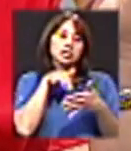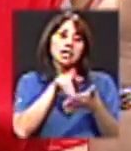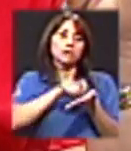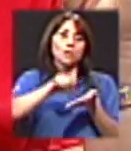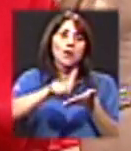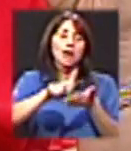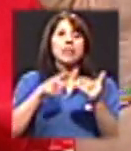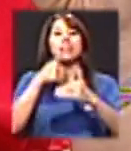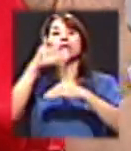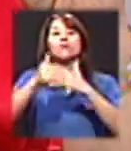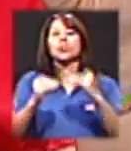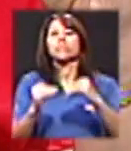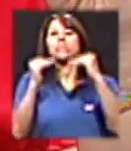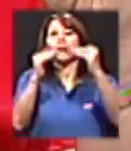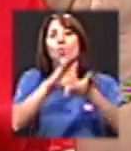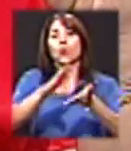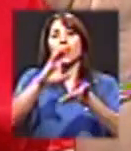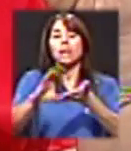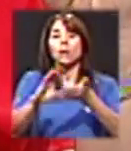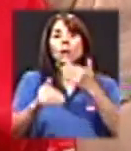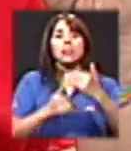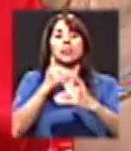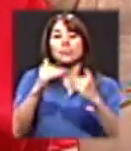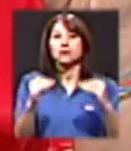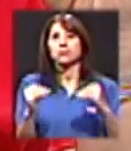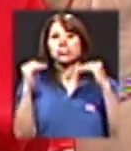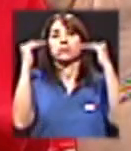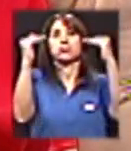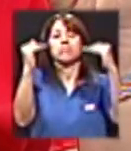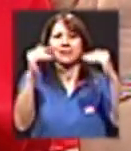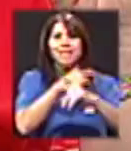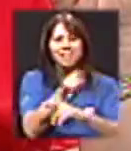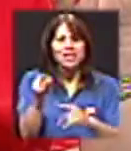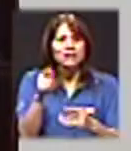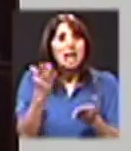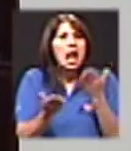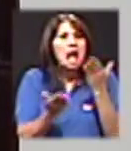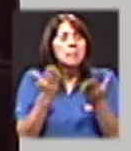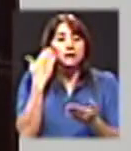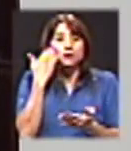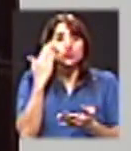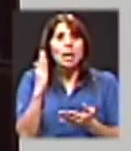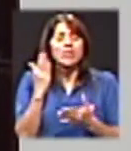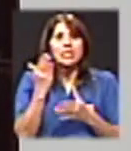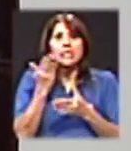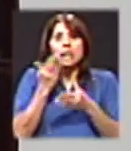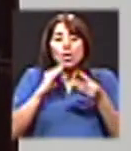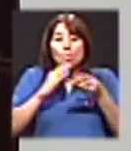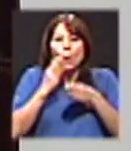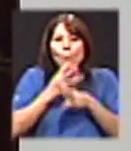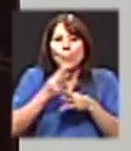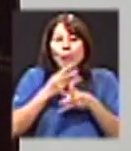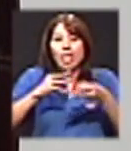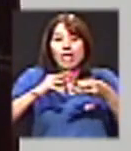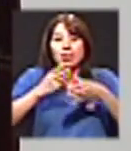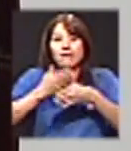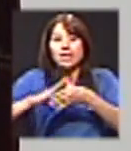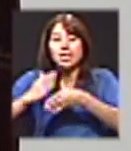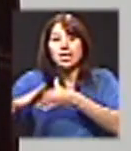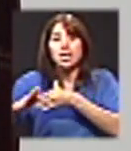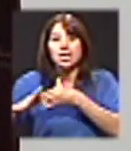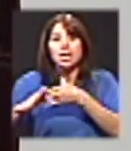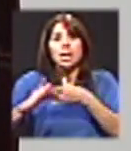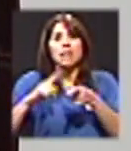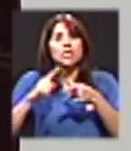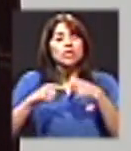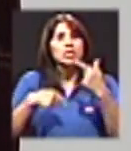ni dividir a 3er año, por decir algo, ¿verdad? Y luego se convierte como en un engaño, o sea, sí, estudié, pero no